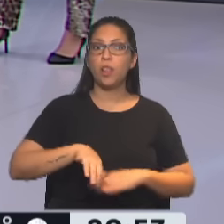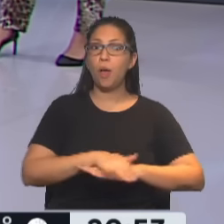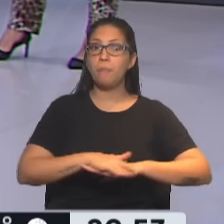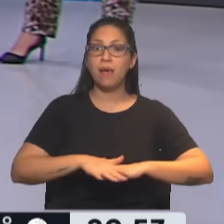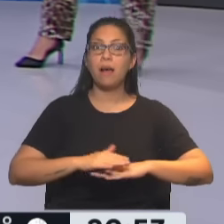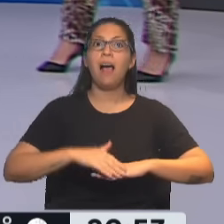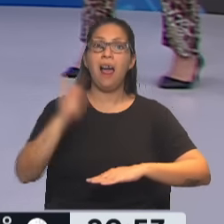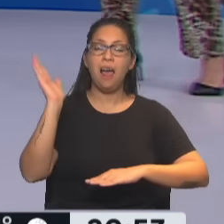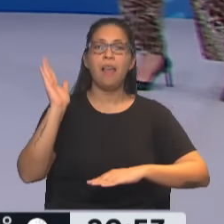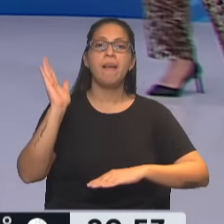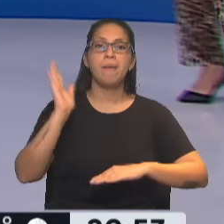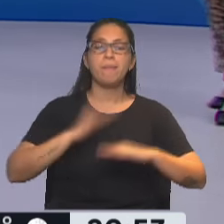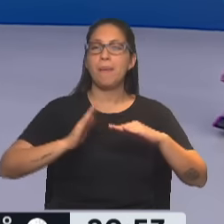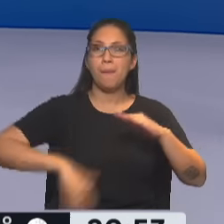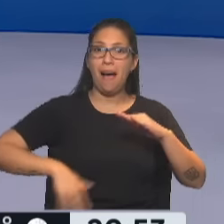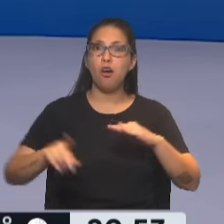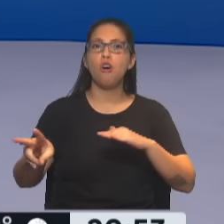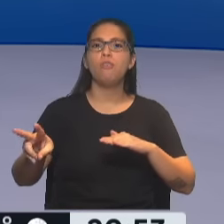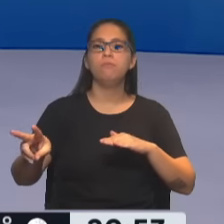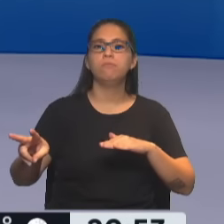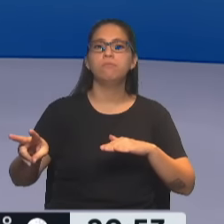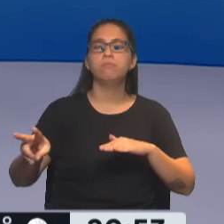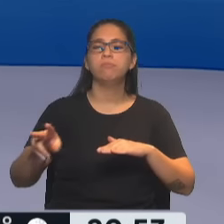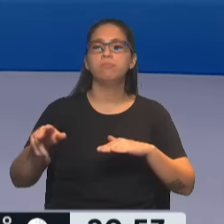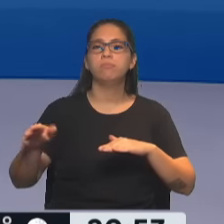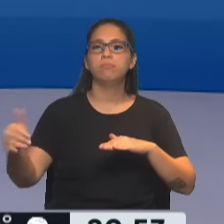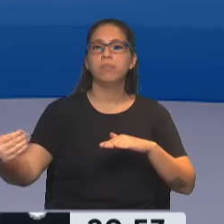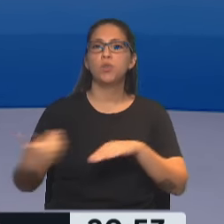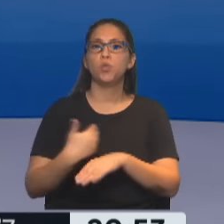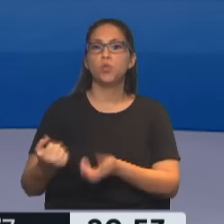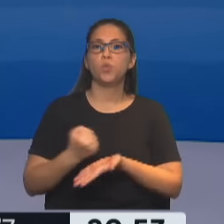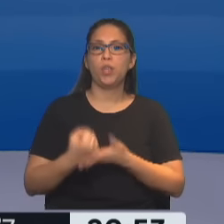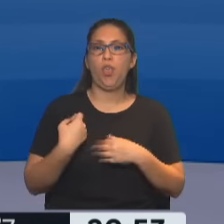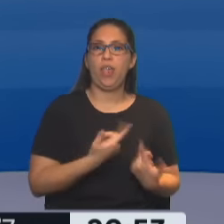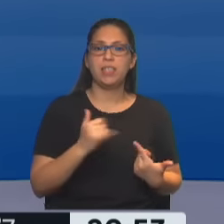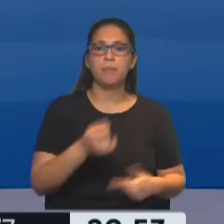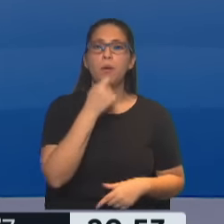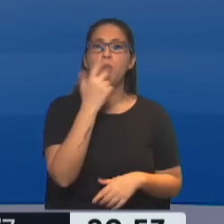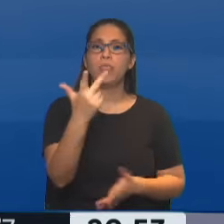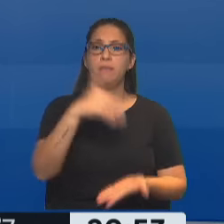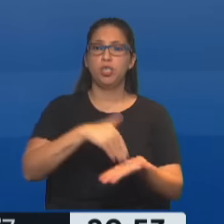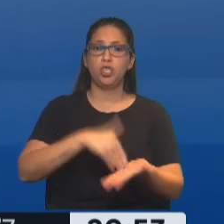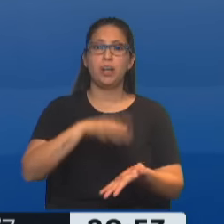subsidios. Para los hogares cuyos ingresos no superen el número de